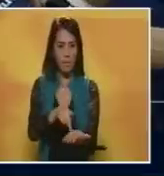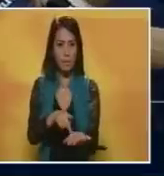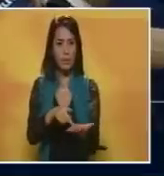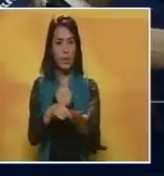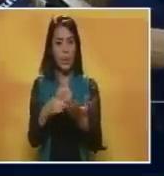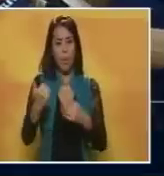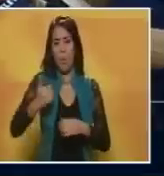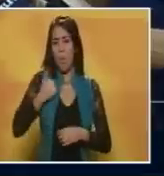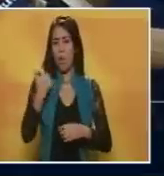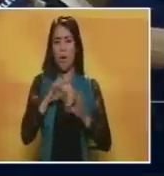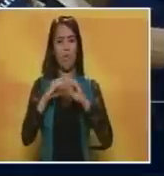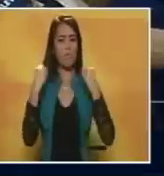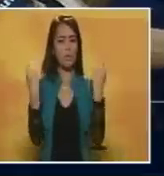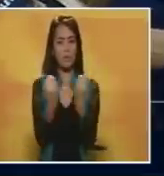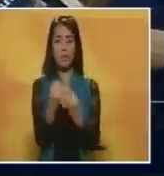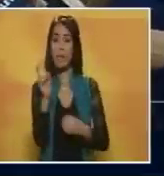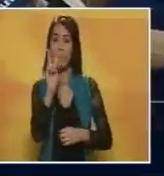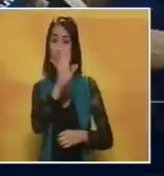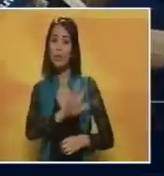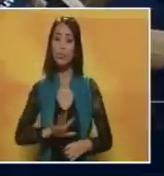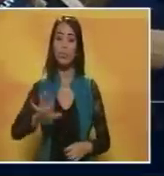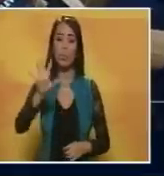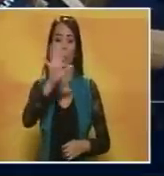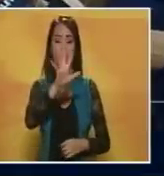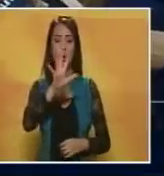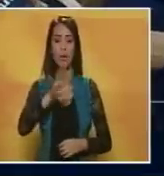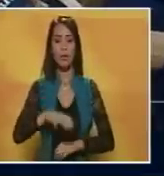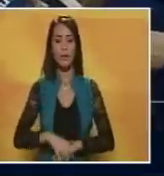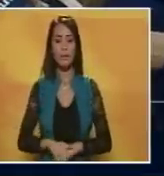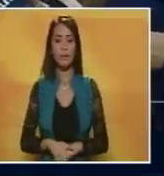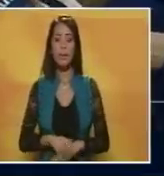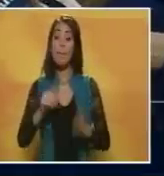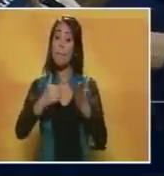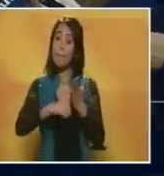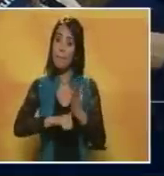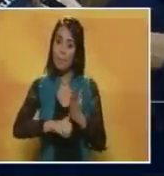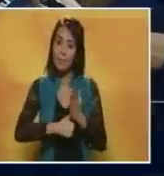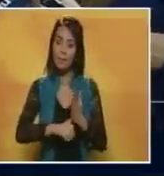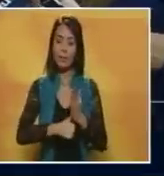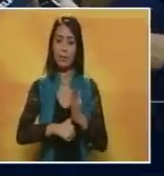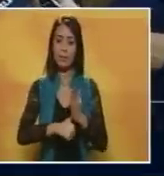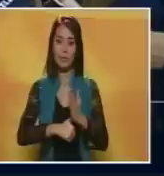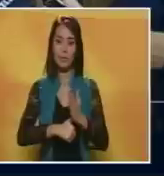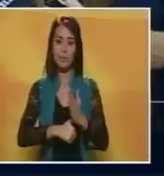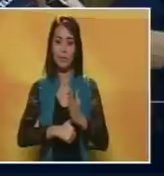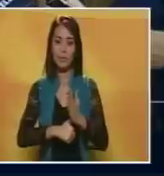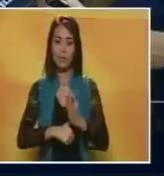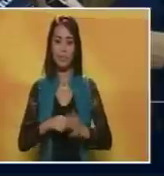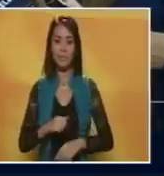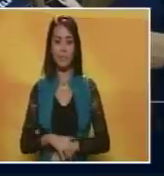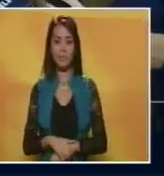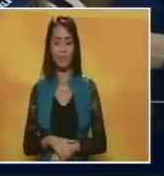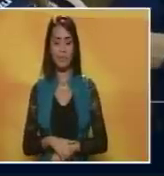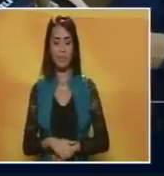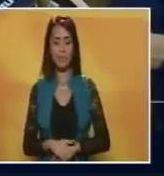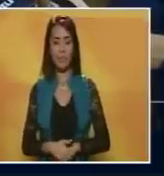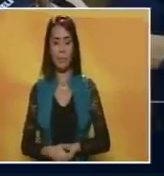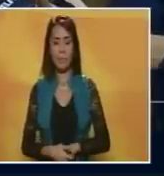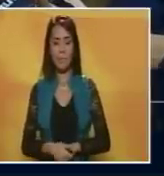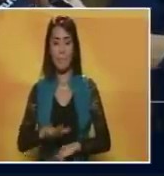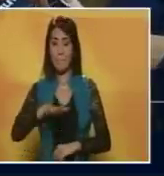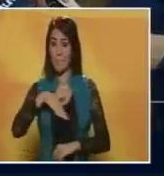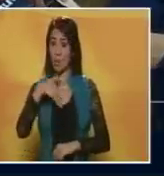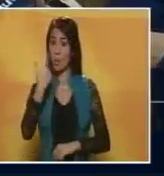cualquier oficina del territorio nacional para regularse para obtener la seguridad entidad sabes que no